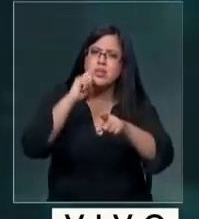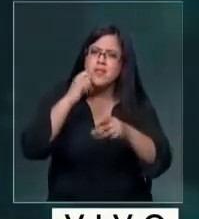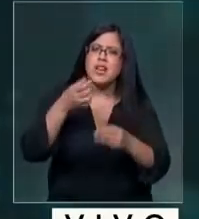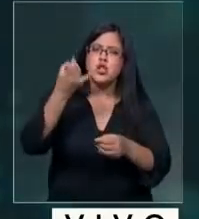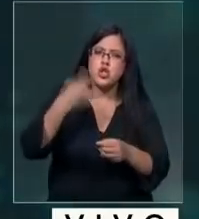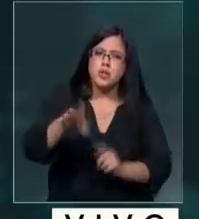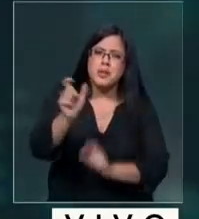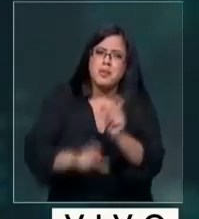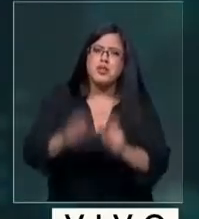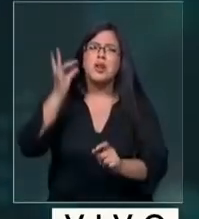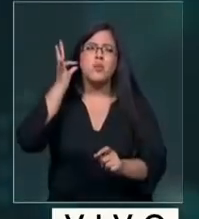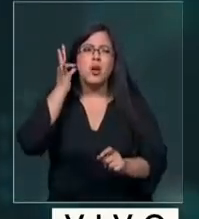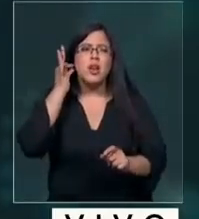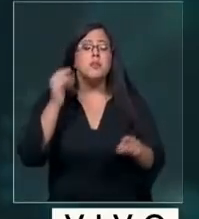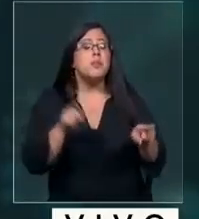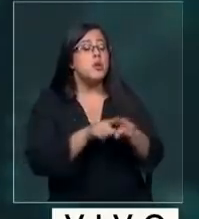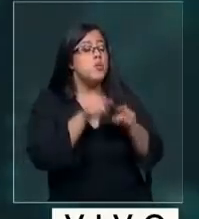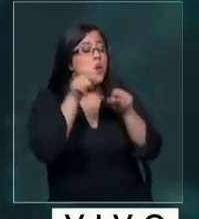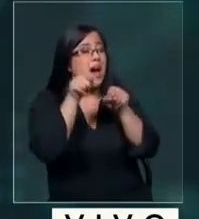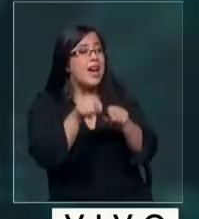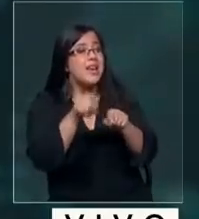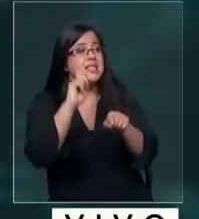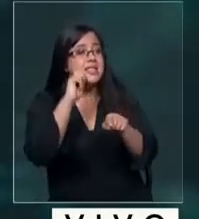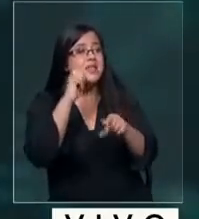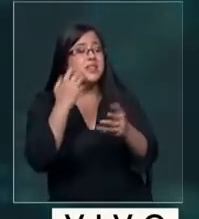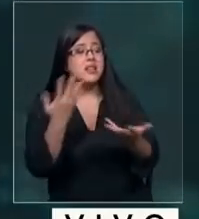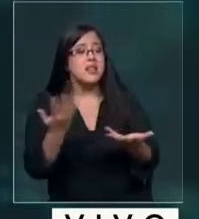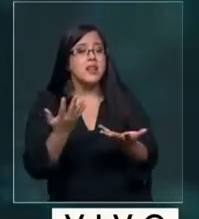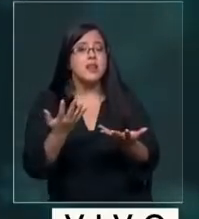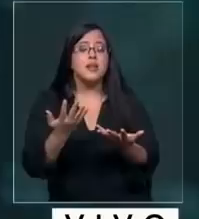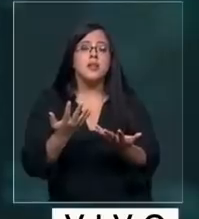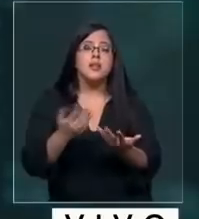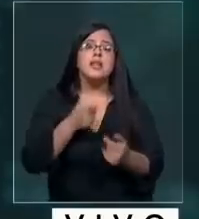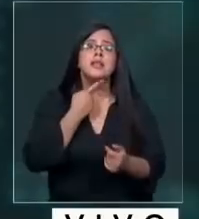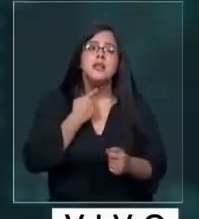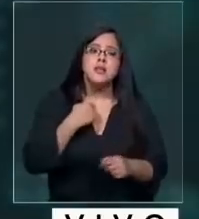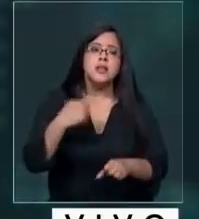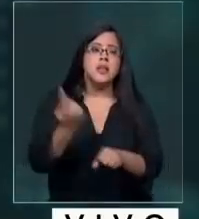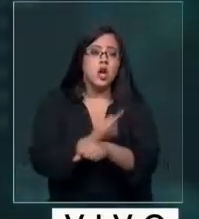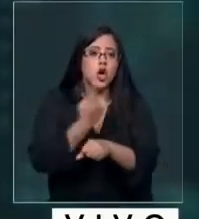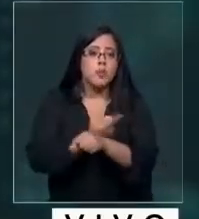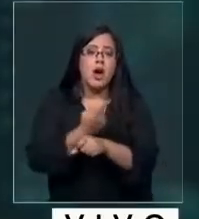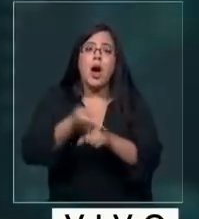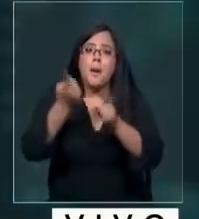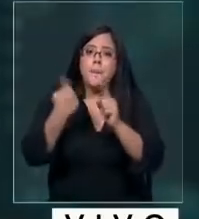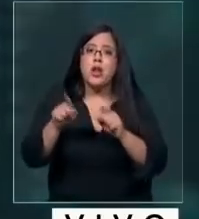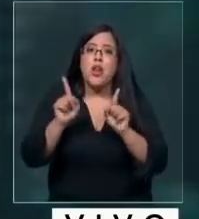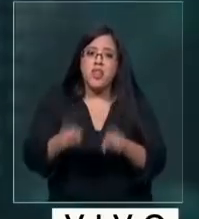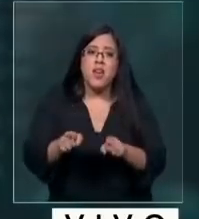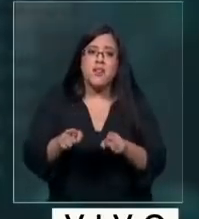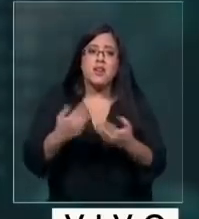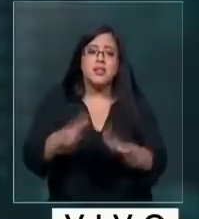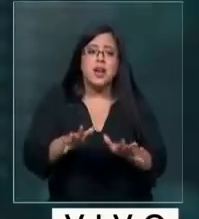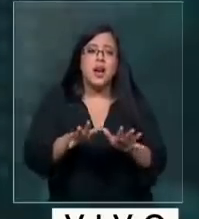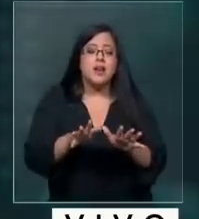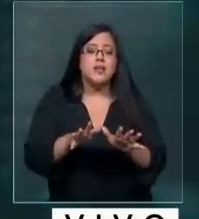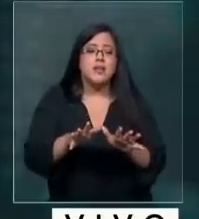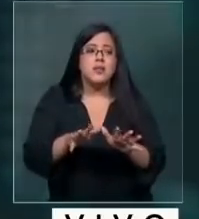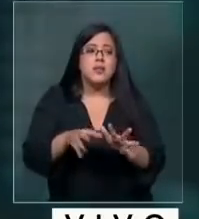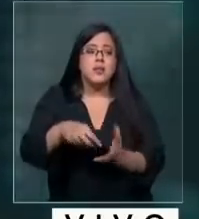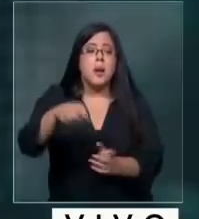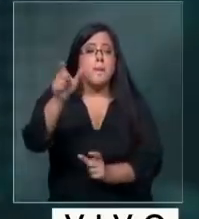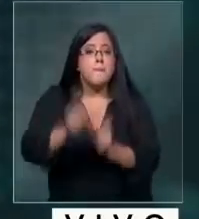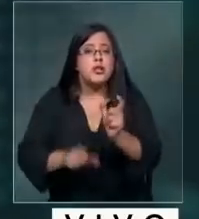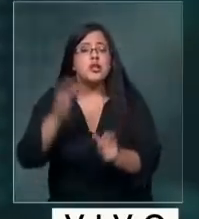dentro del movimiento feminista yo creo que se tiene que dar el espacio hacia las mujeres que efectivamente